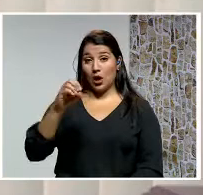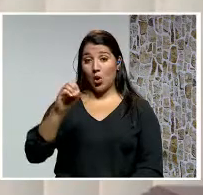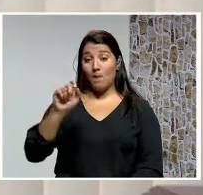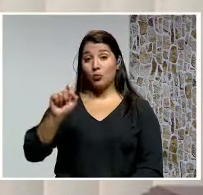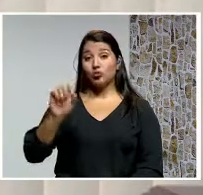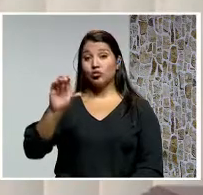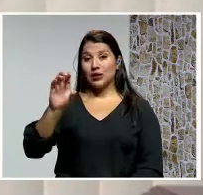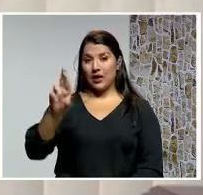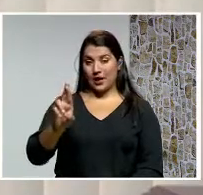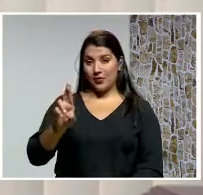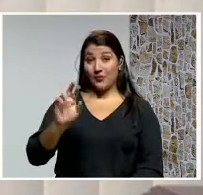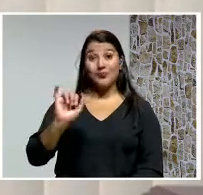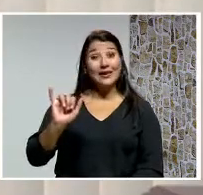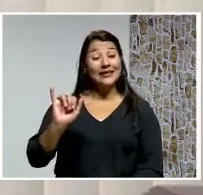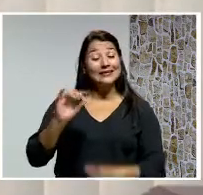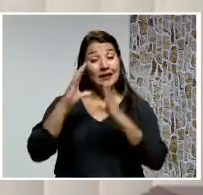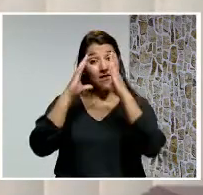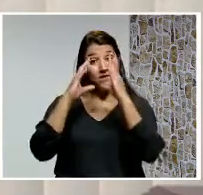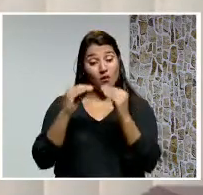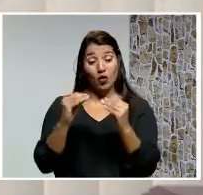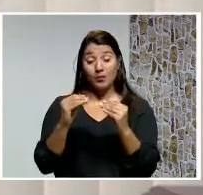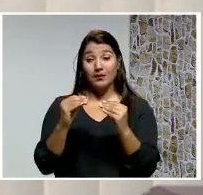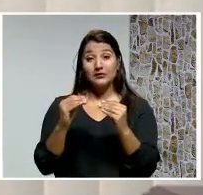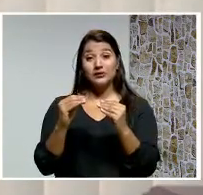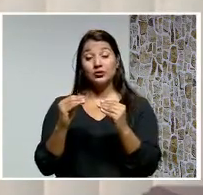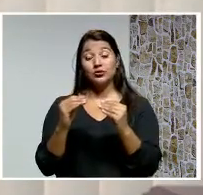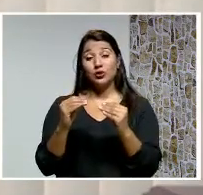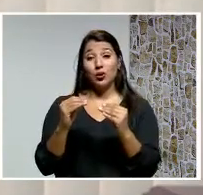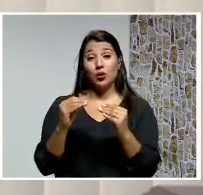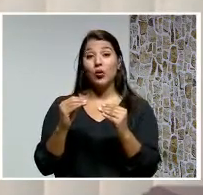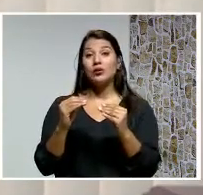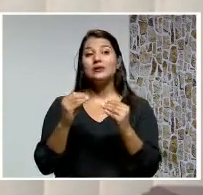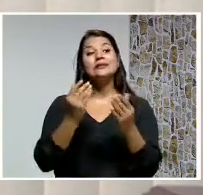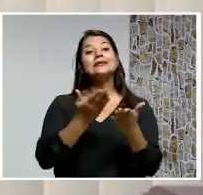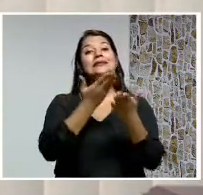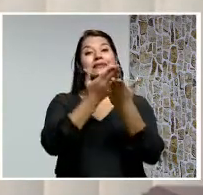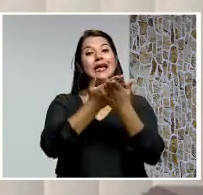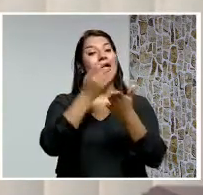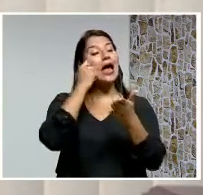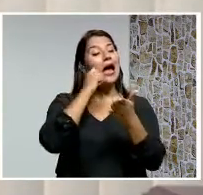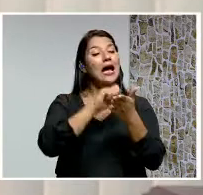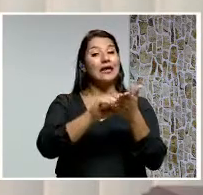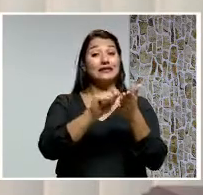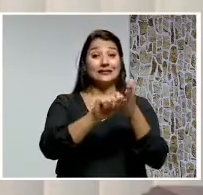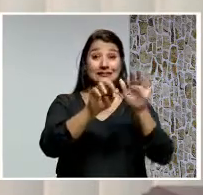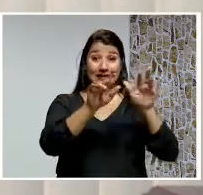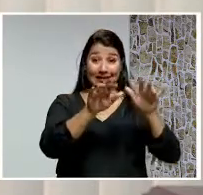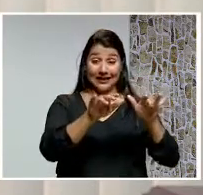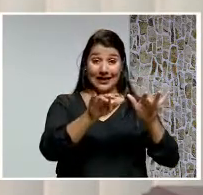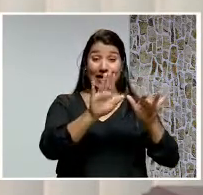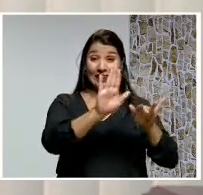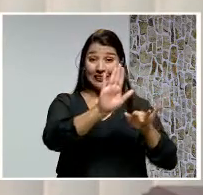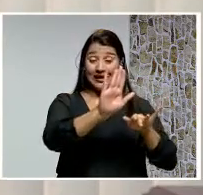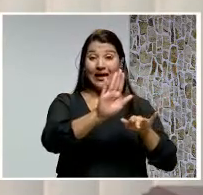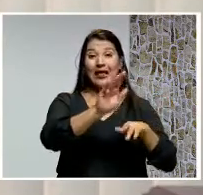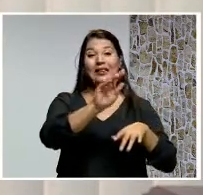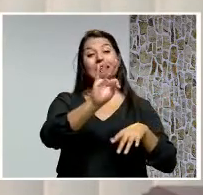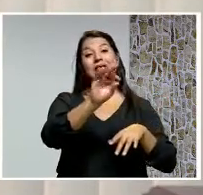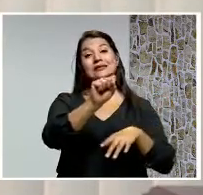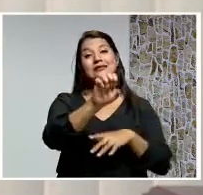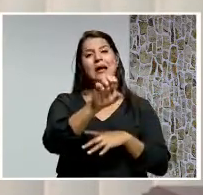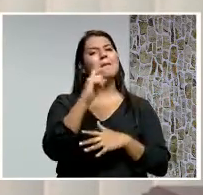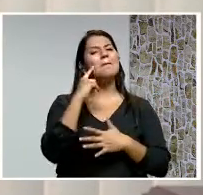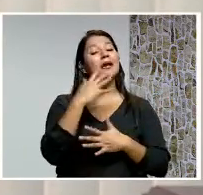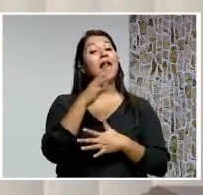www.tse.go.cr. Esta información se traslada directamente a la Secretaría del Tribunal para que ya ellos realicen